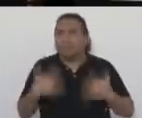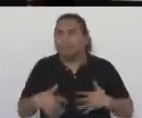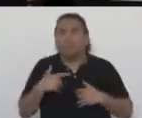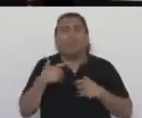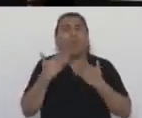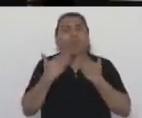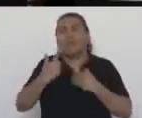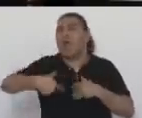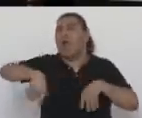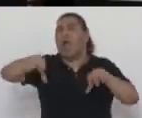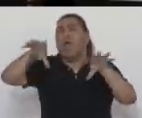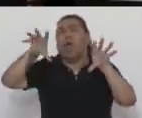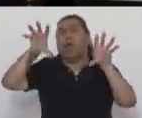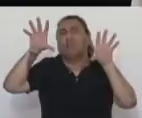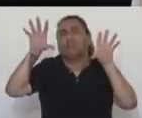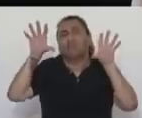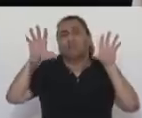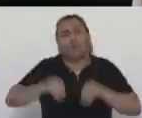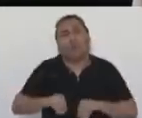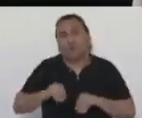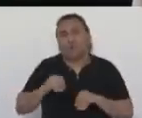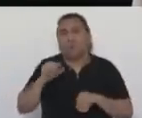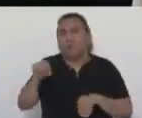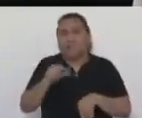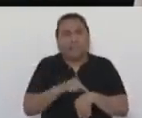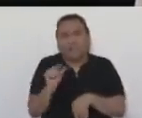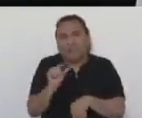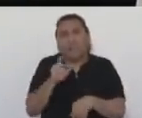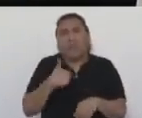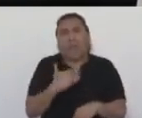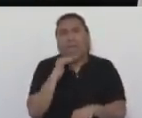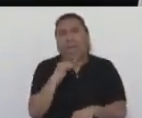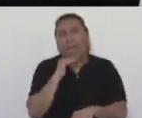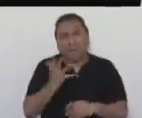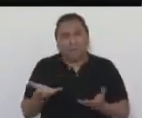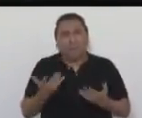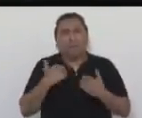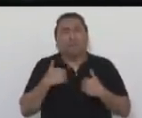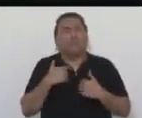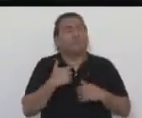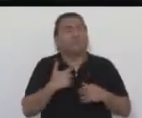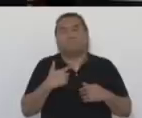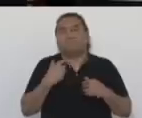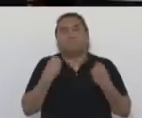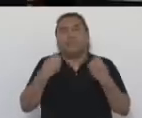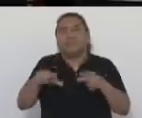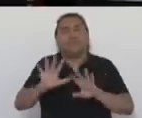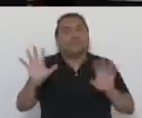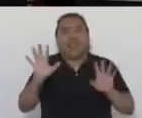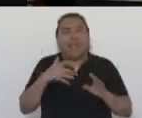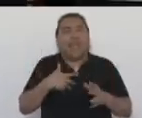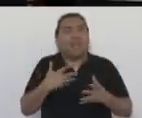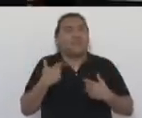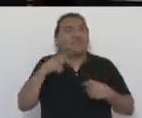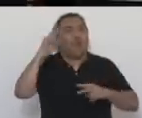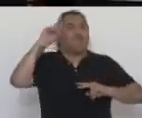ustedes, gracias por el espacio para decir estas palabras. Me voy honrado por el apoyo y la contención que me dieron